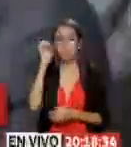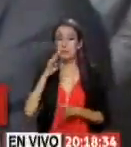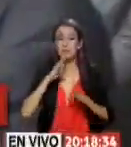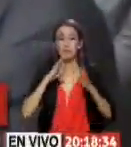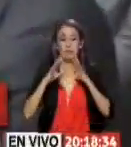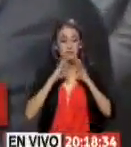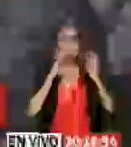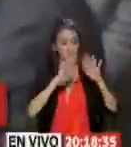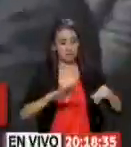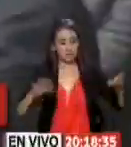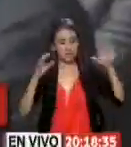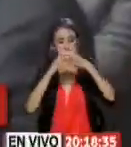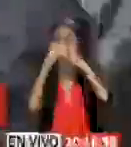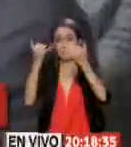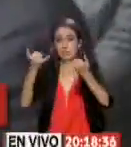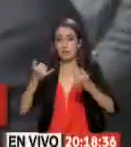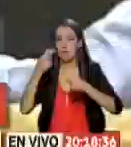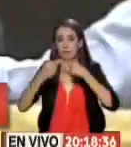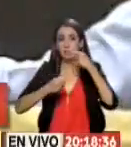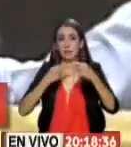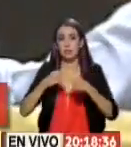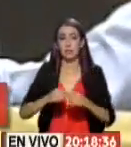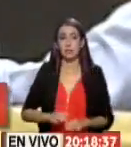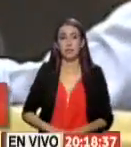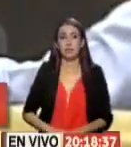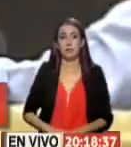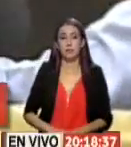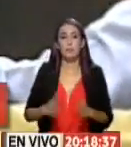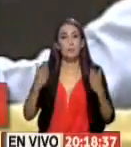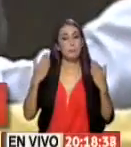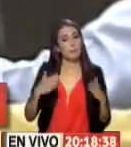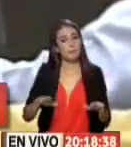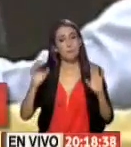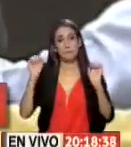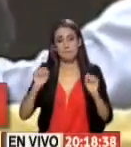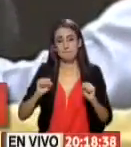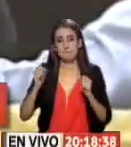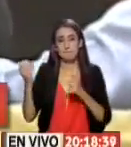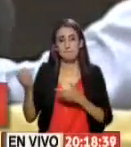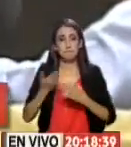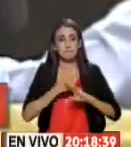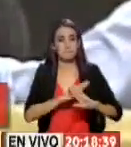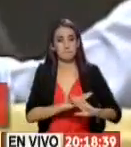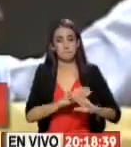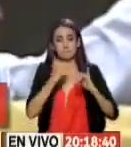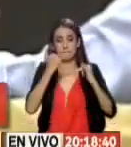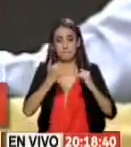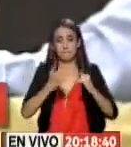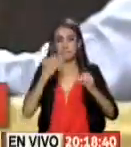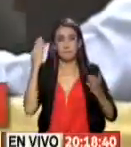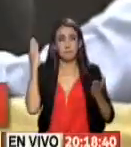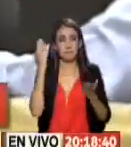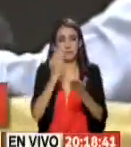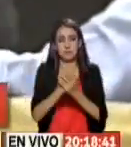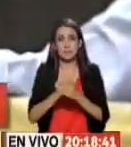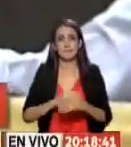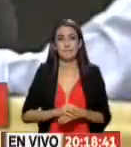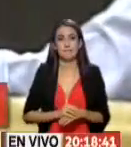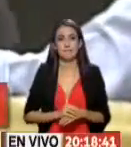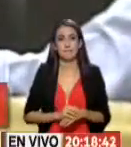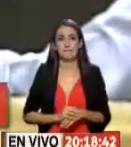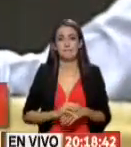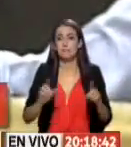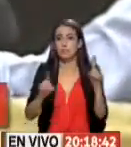que se transformó en el emblema de nuestra nación. Ya es tiempo de que cesen estas invasiones.